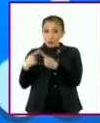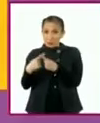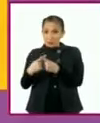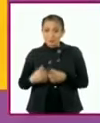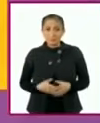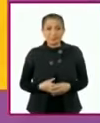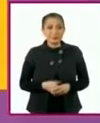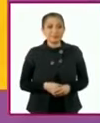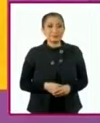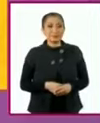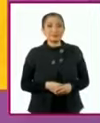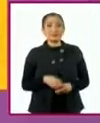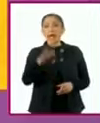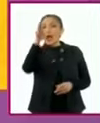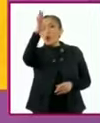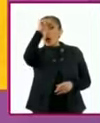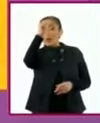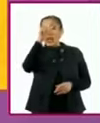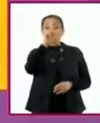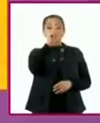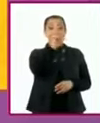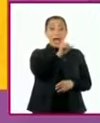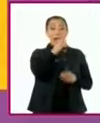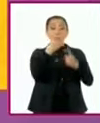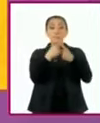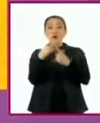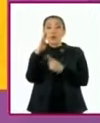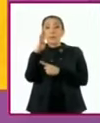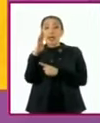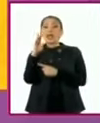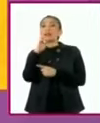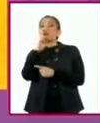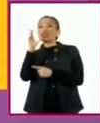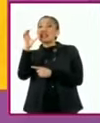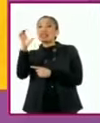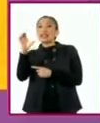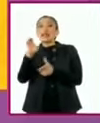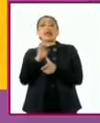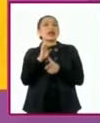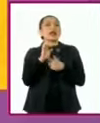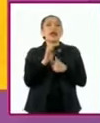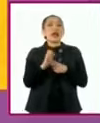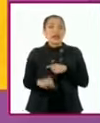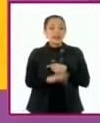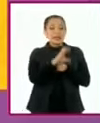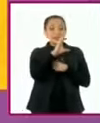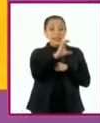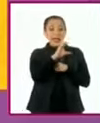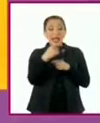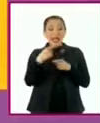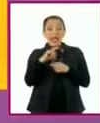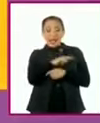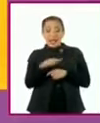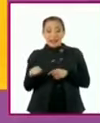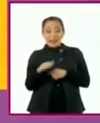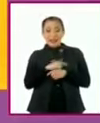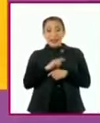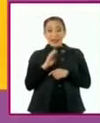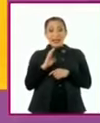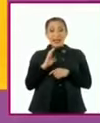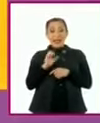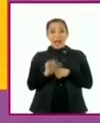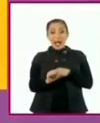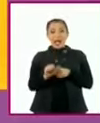multiplicaciones. Recuerden que si A por B es igual a C, entonces C entre A es igual a B